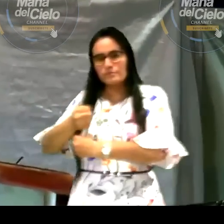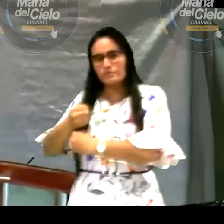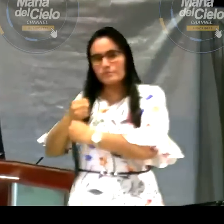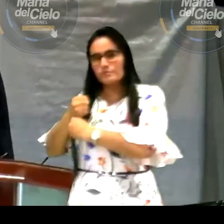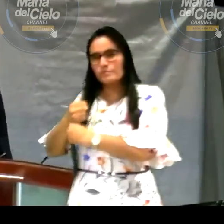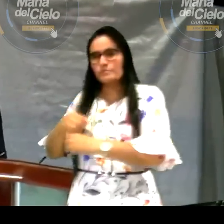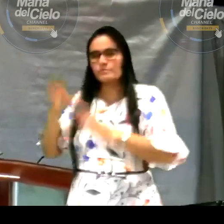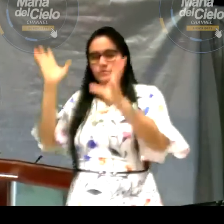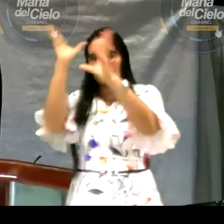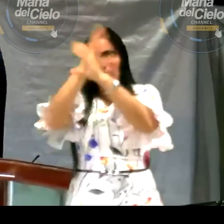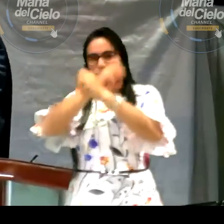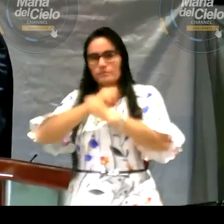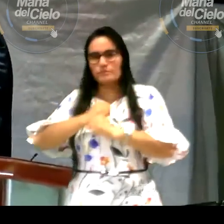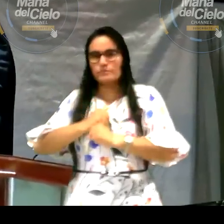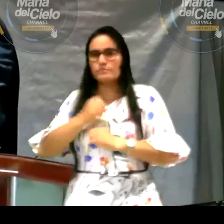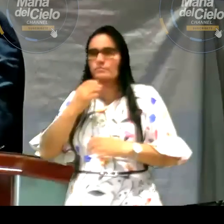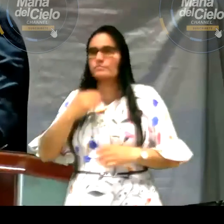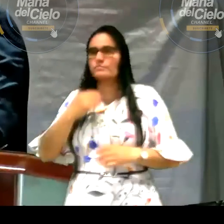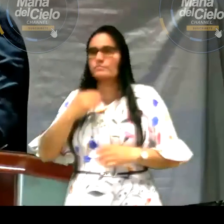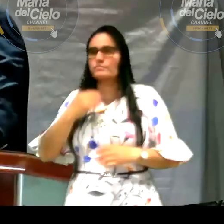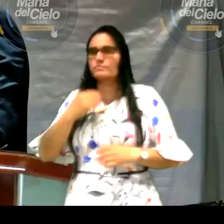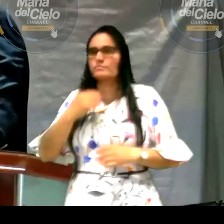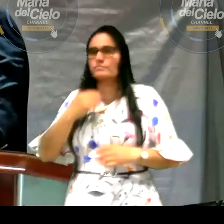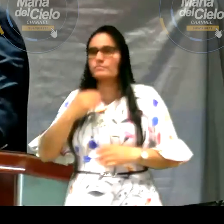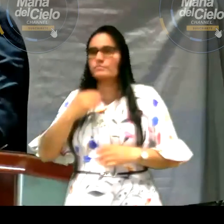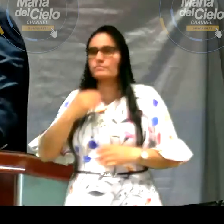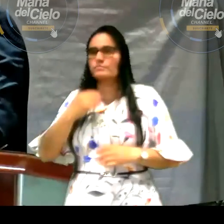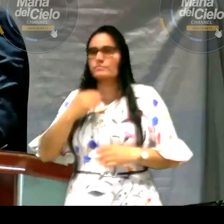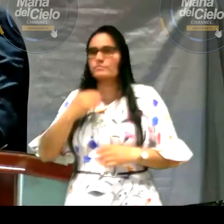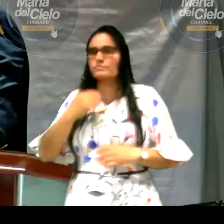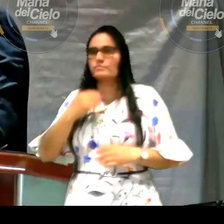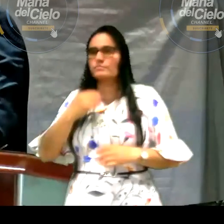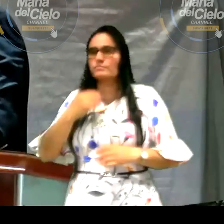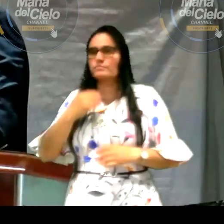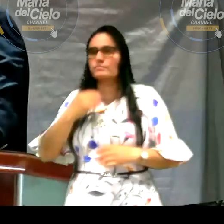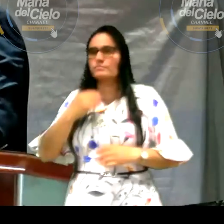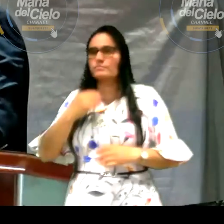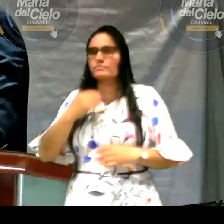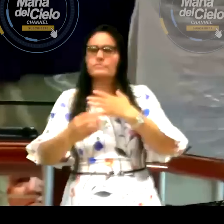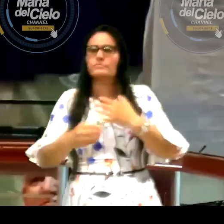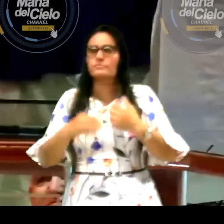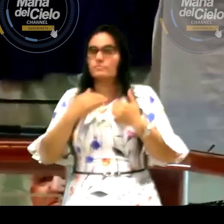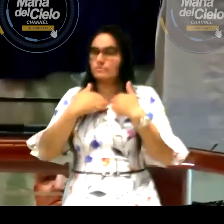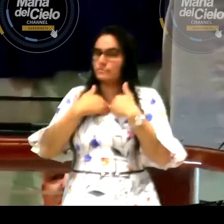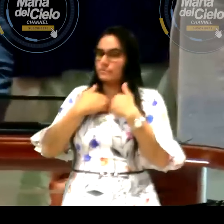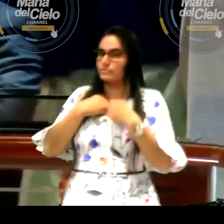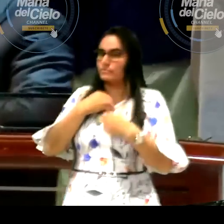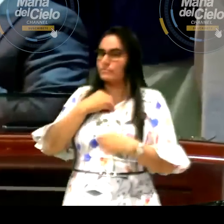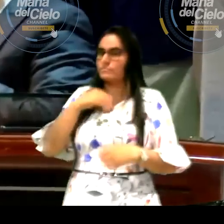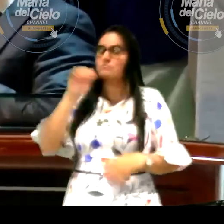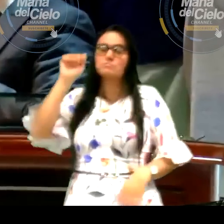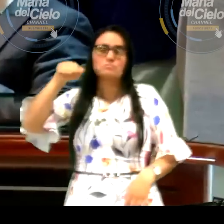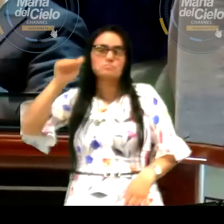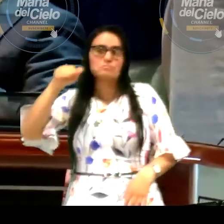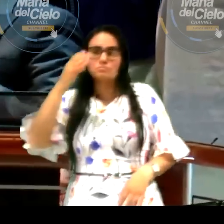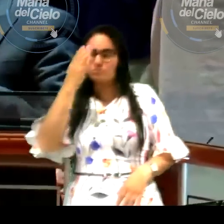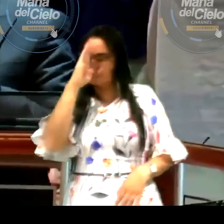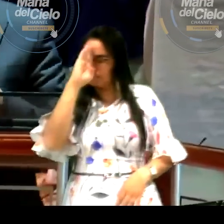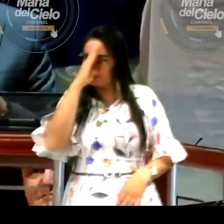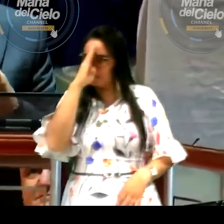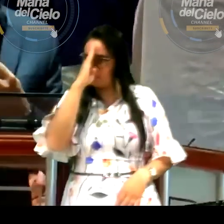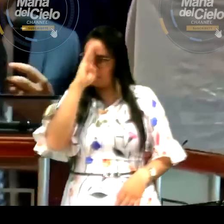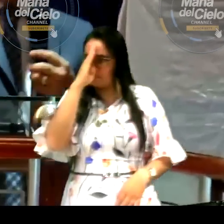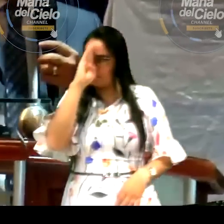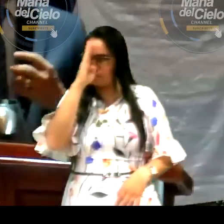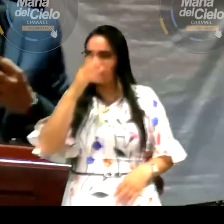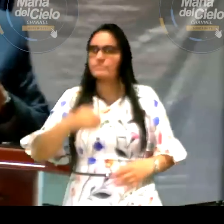Una de las hermanas dice: yo no lo quiero ver. Pero la otra dice: yo sí, al menos yo quiero salir de la duda. Yo quiero saber